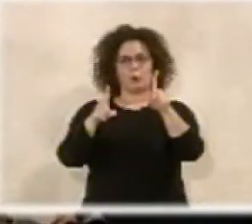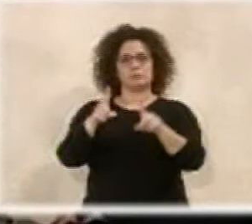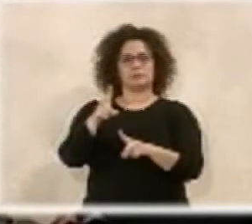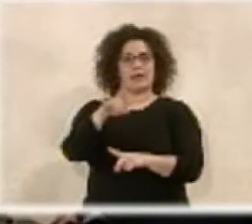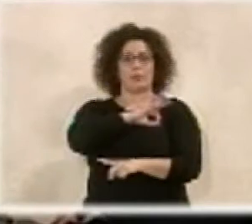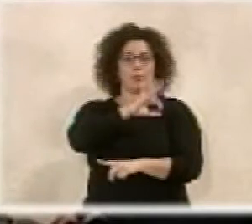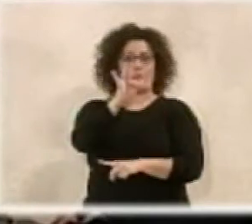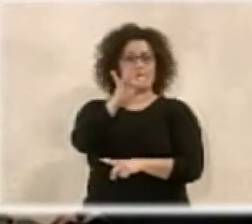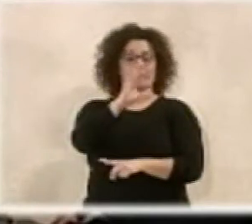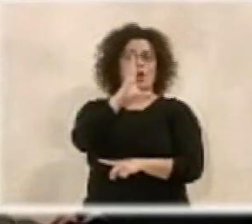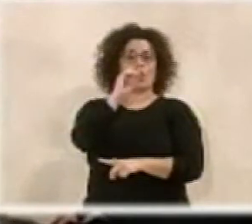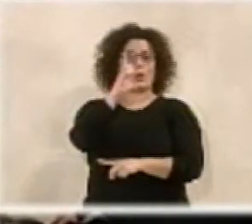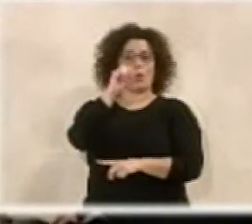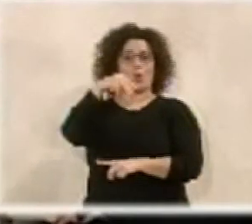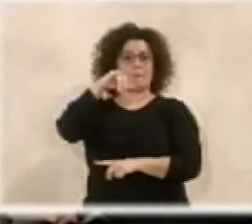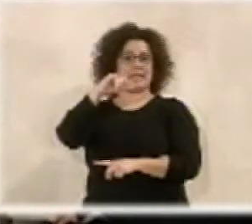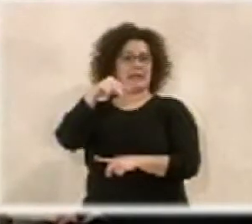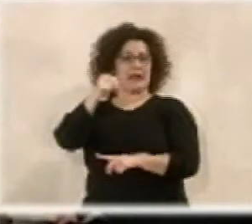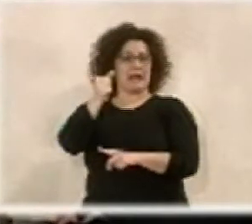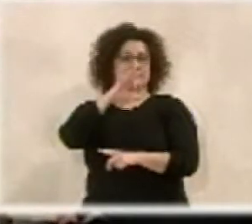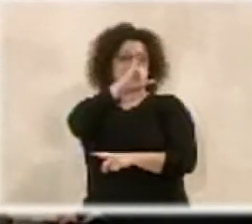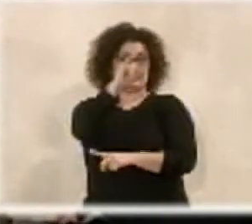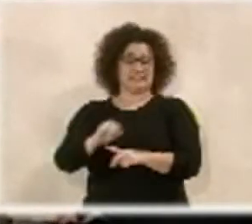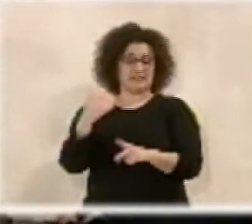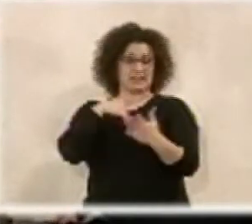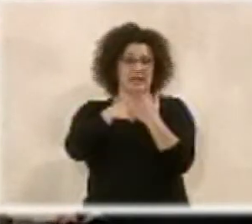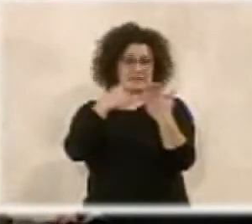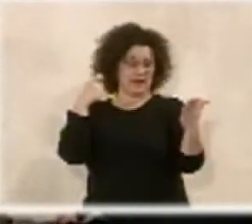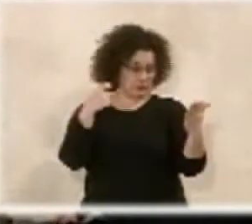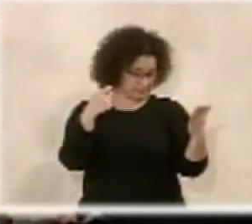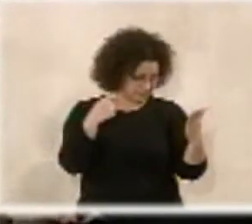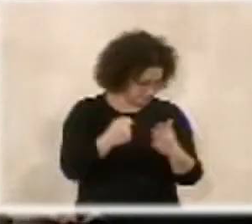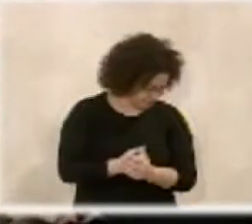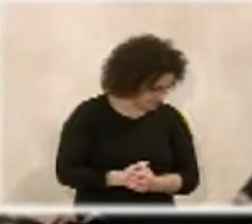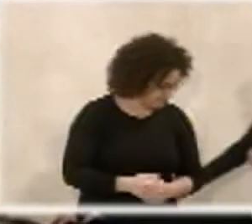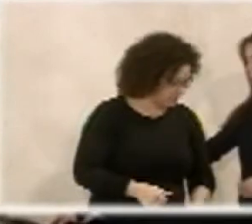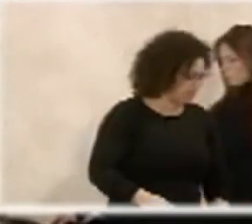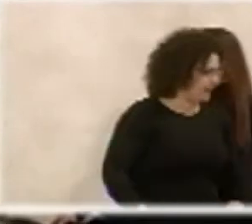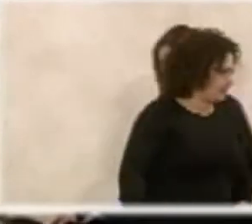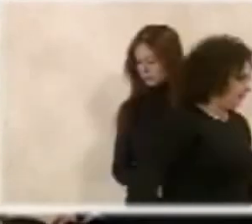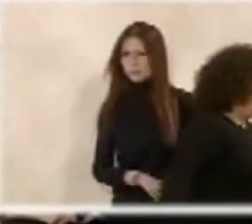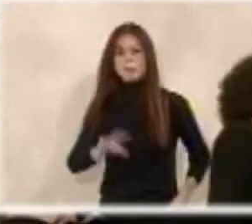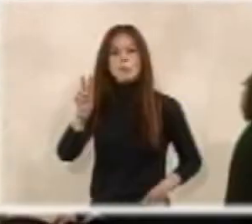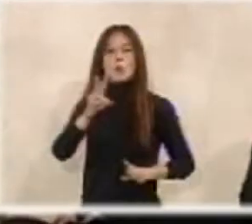Francisco Colomina Sánchez, pero que ha sido retirada, según me han indicado. Otra